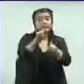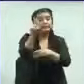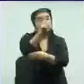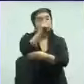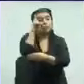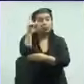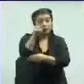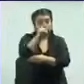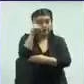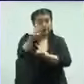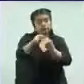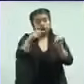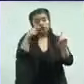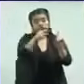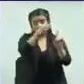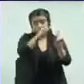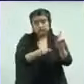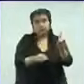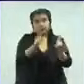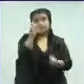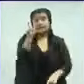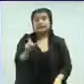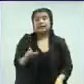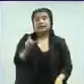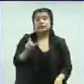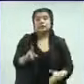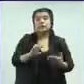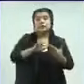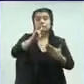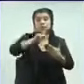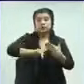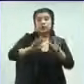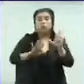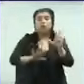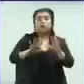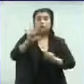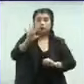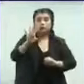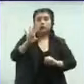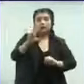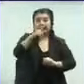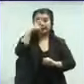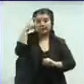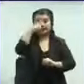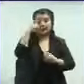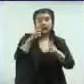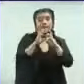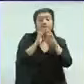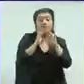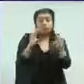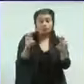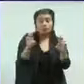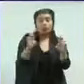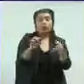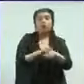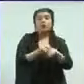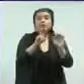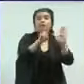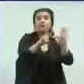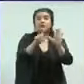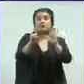a la misma distribución en el caso del programa 14, la obra pública, donde